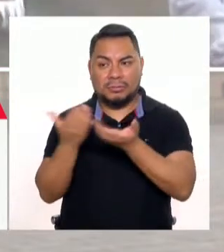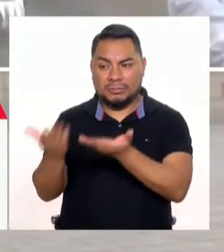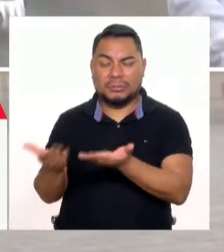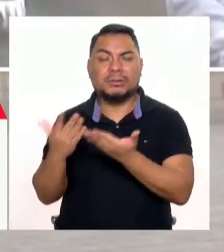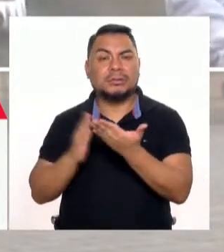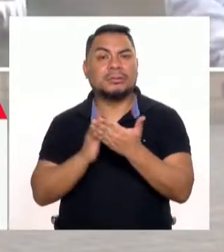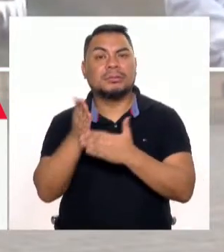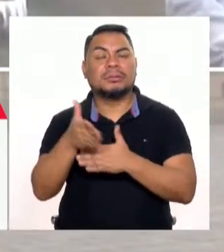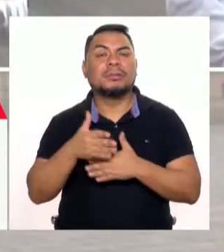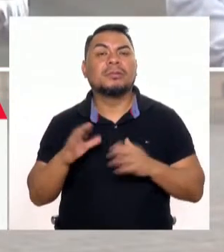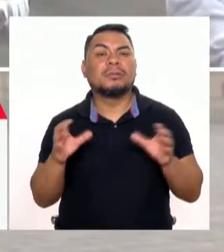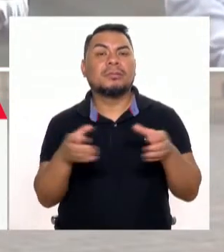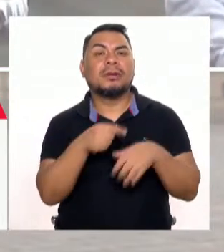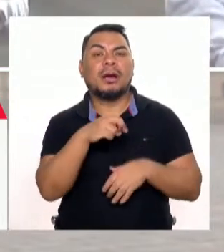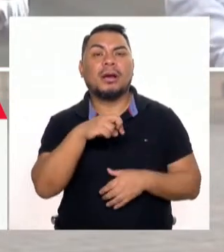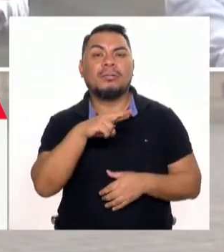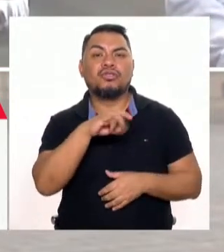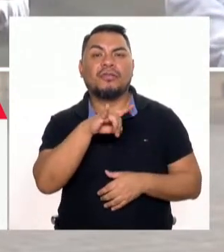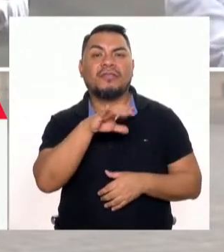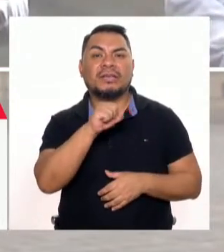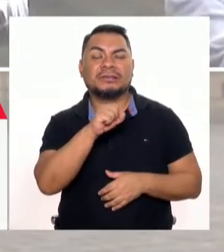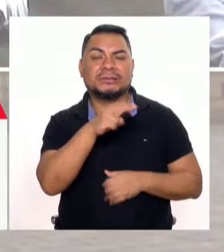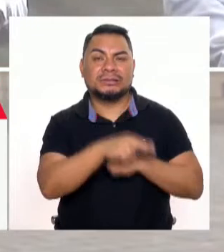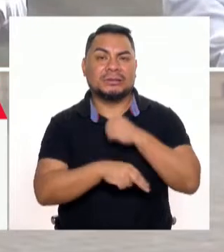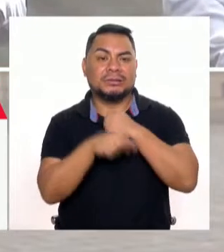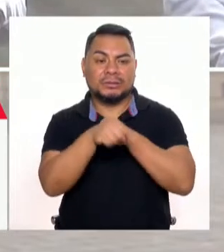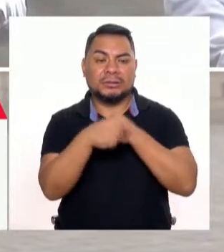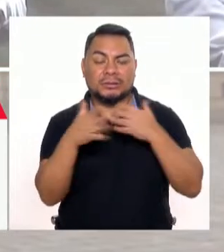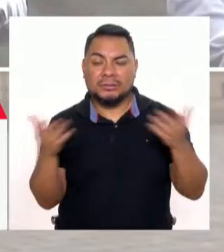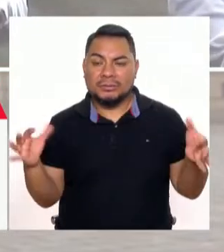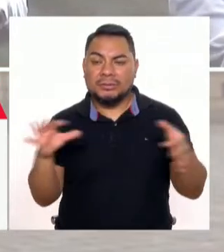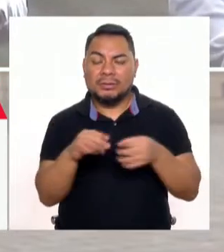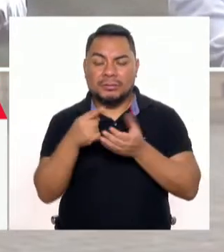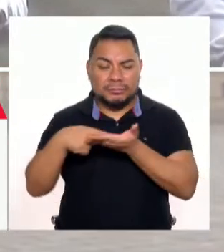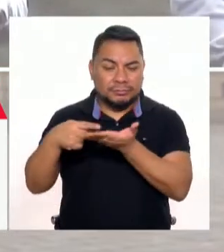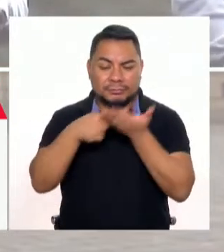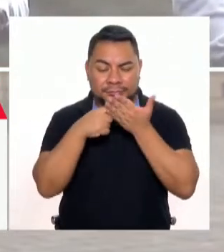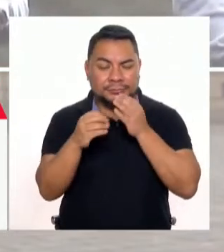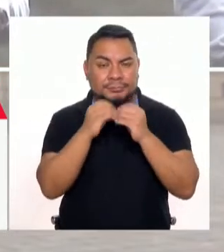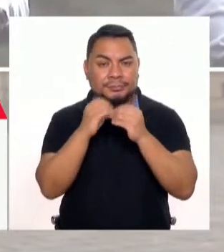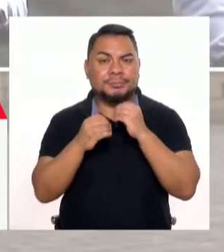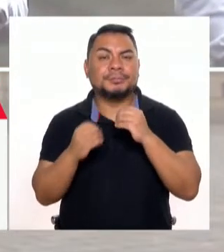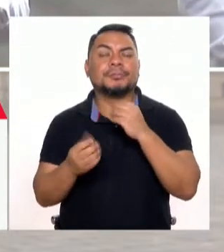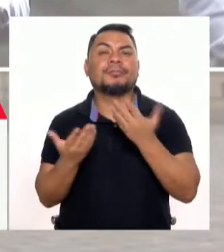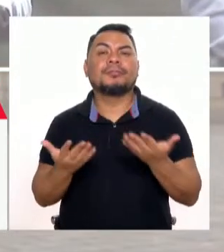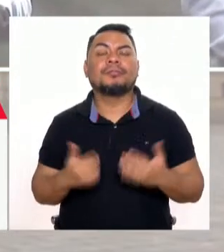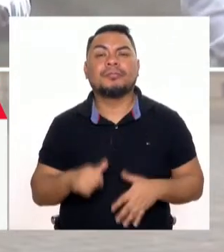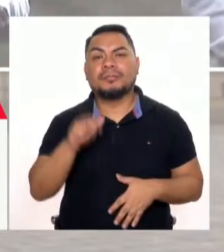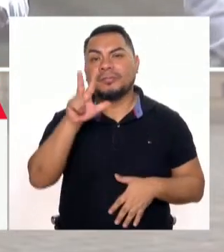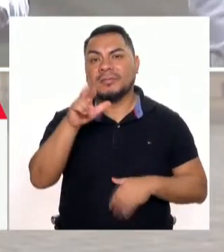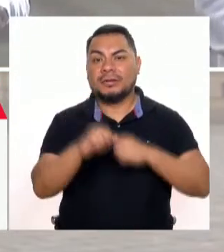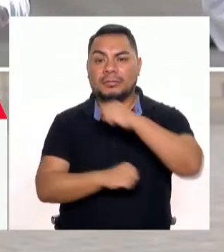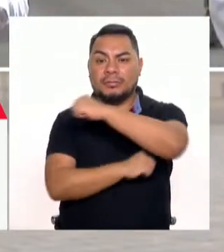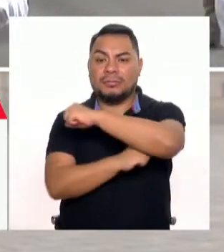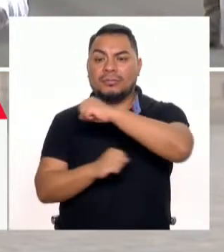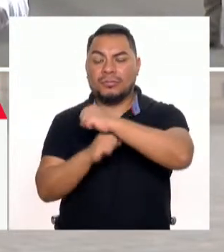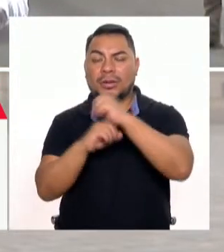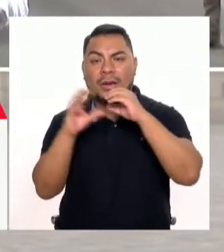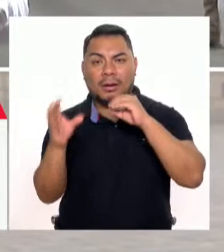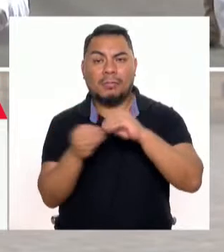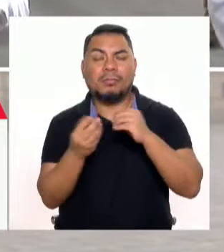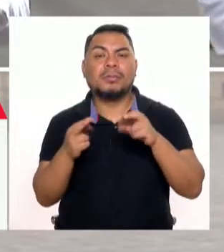de provías nacional viene elaborando el estudio definitivo para la construcción de tres puentes en